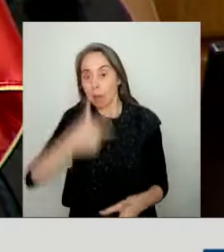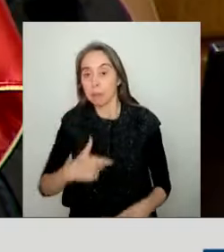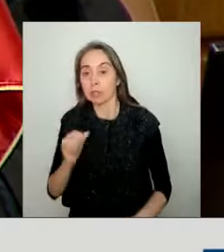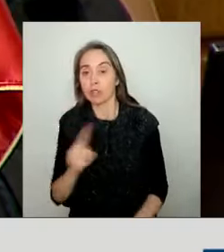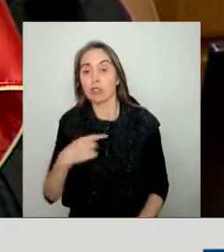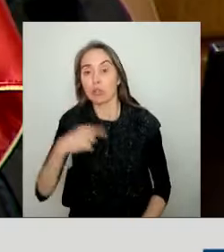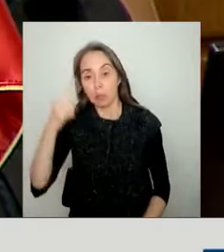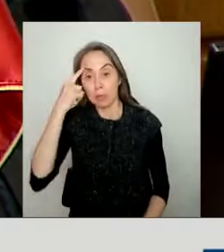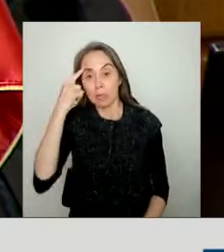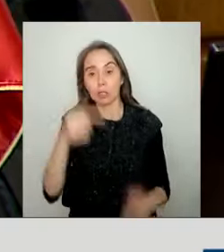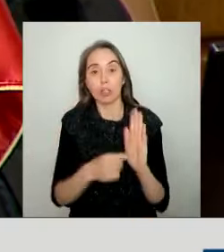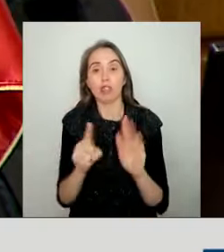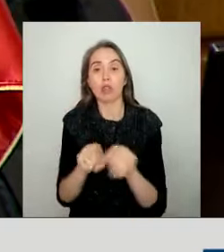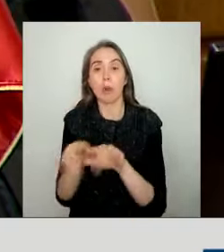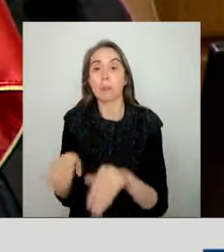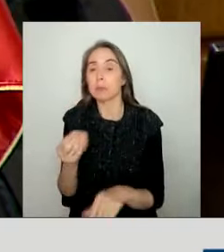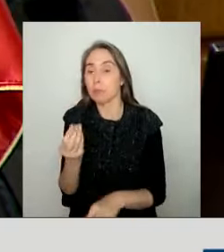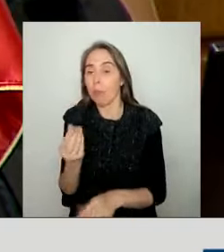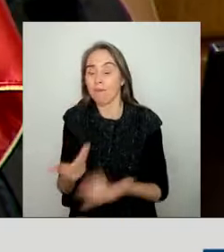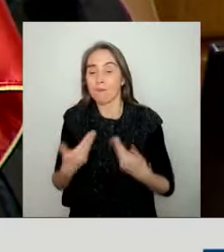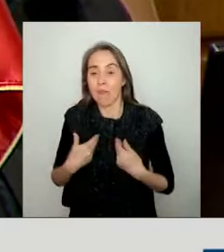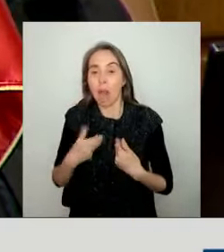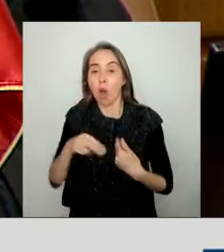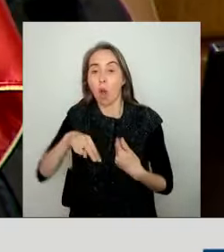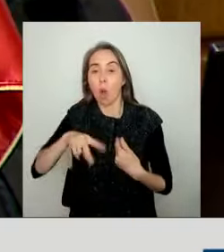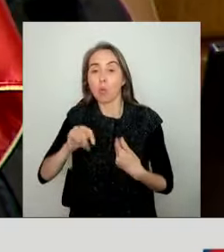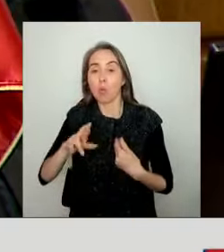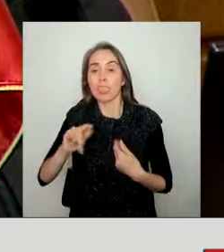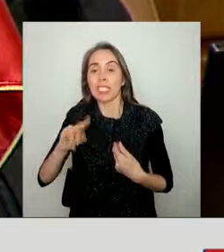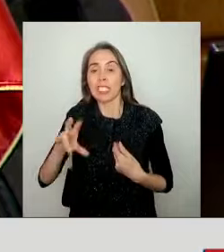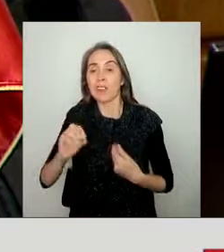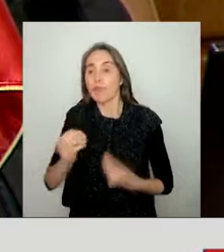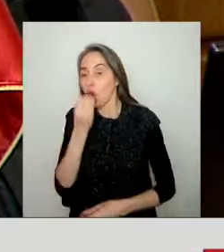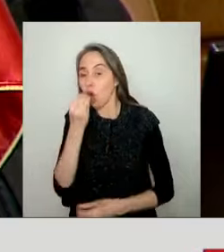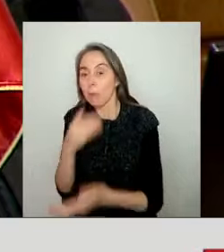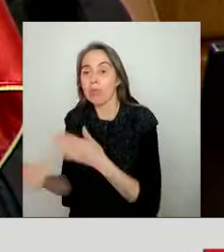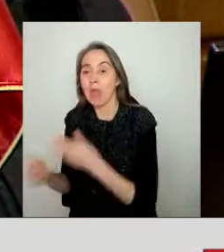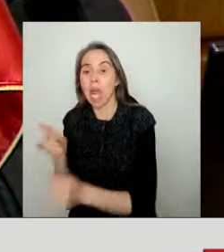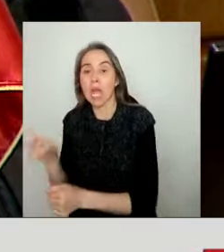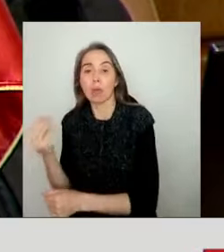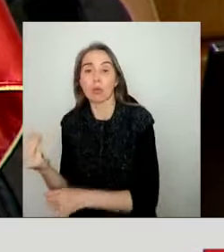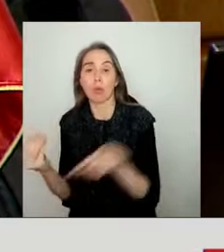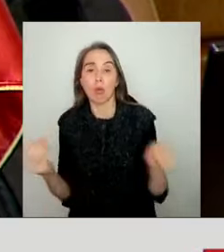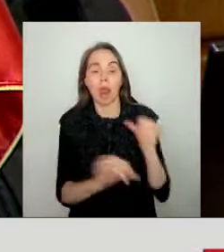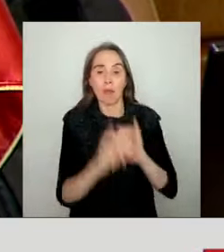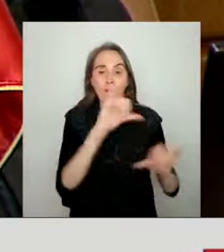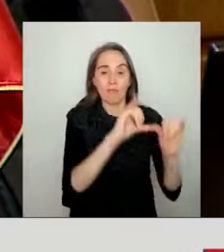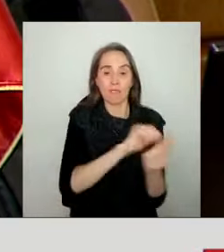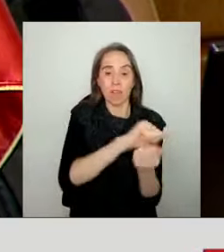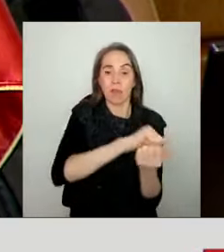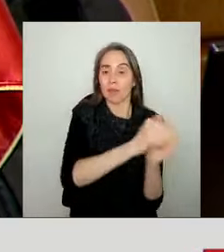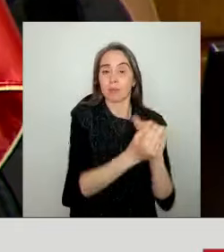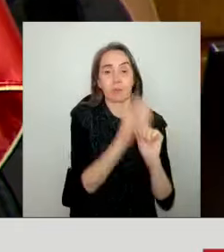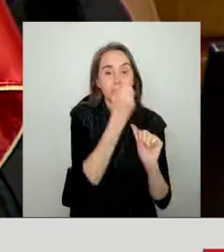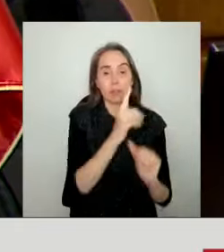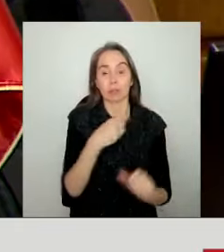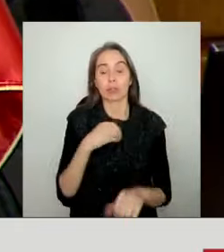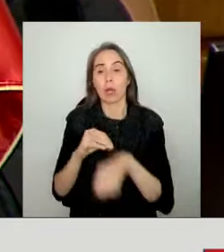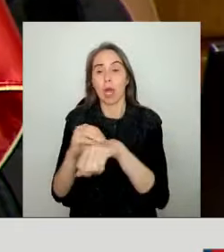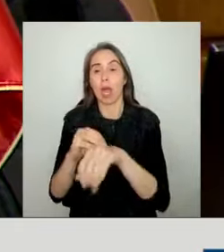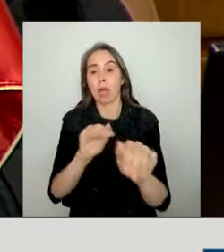el mismo valor nutritivo que tiene la comida que es natural Entonces yo le hago un llamado colegas a